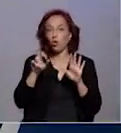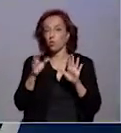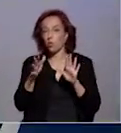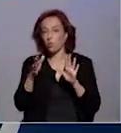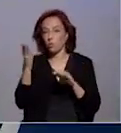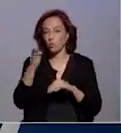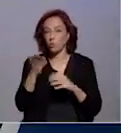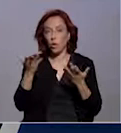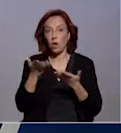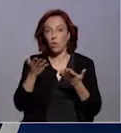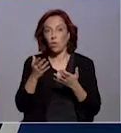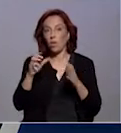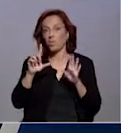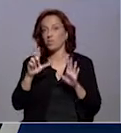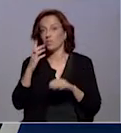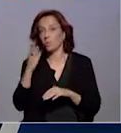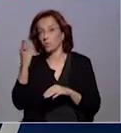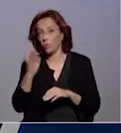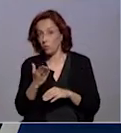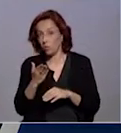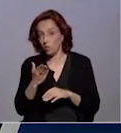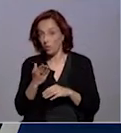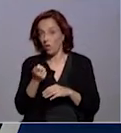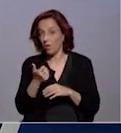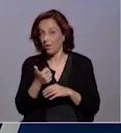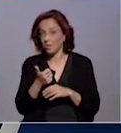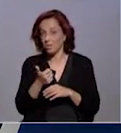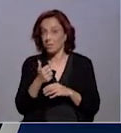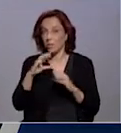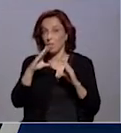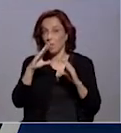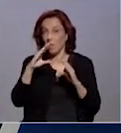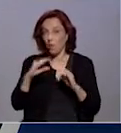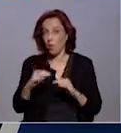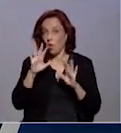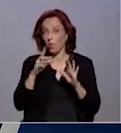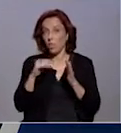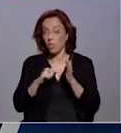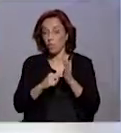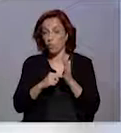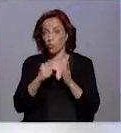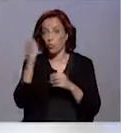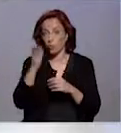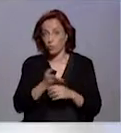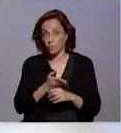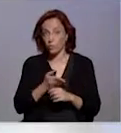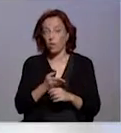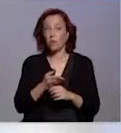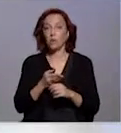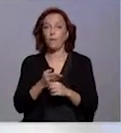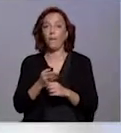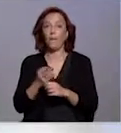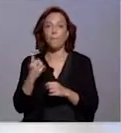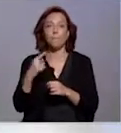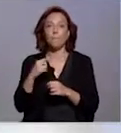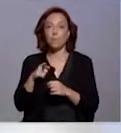ciento yo está en el entorno del 75 por ciento que casi disminuyó en más de 10 puntos porcentuales del mercado y